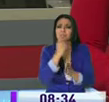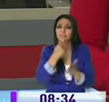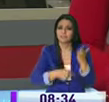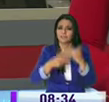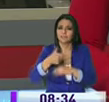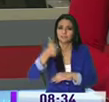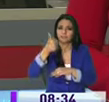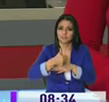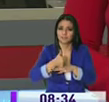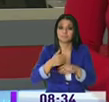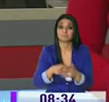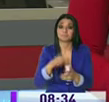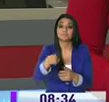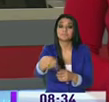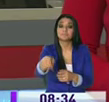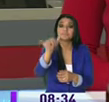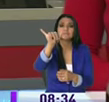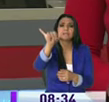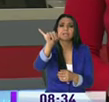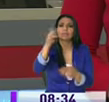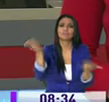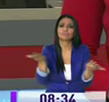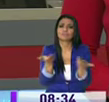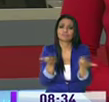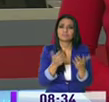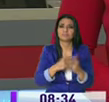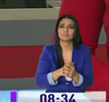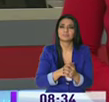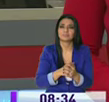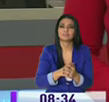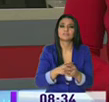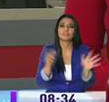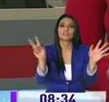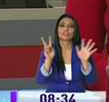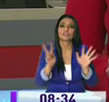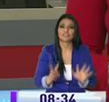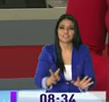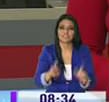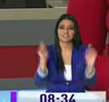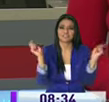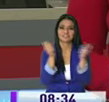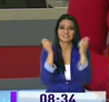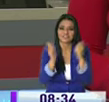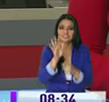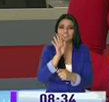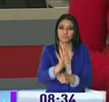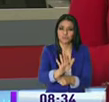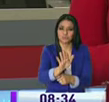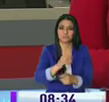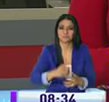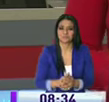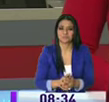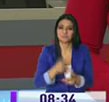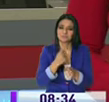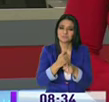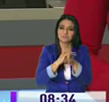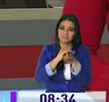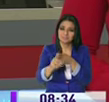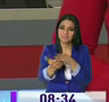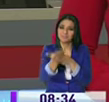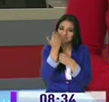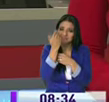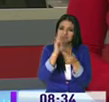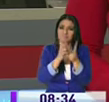autoridades de este fin de semana vamos a estar en san miguel de cotocollao por las fiestas patronales de este sector así que invitamos a todos los vecinos